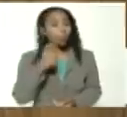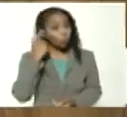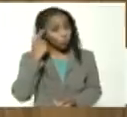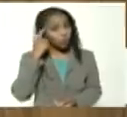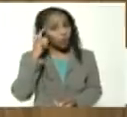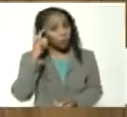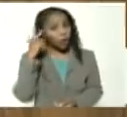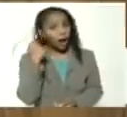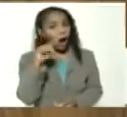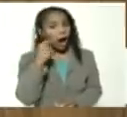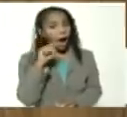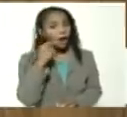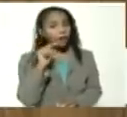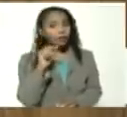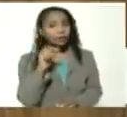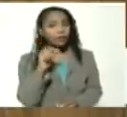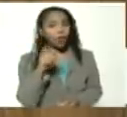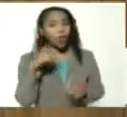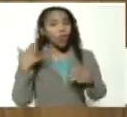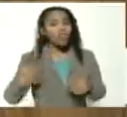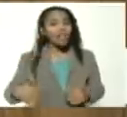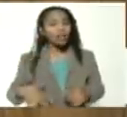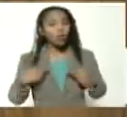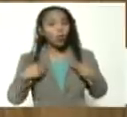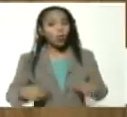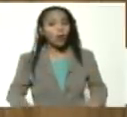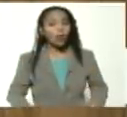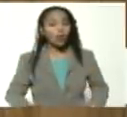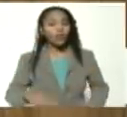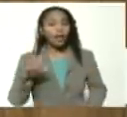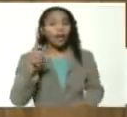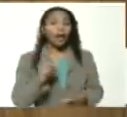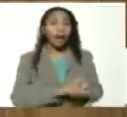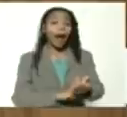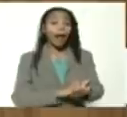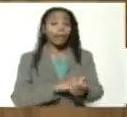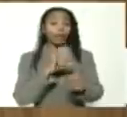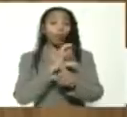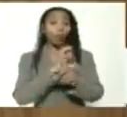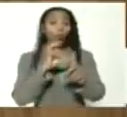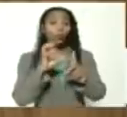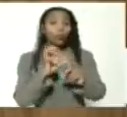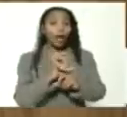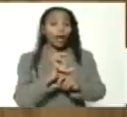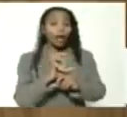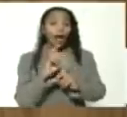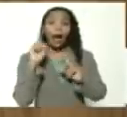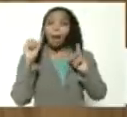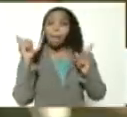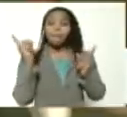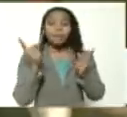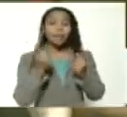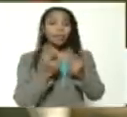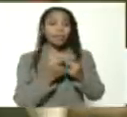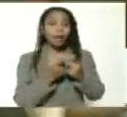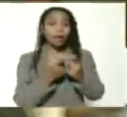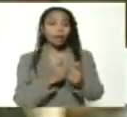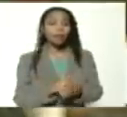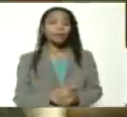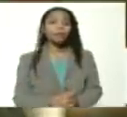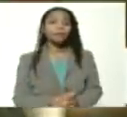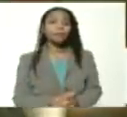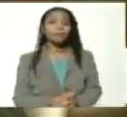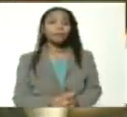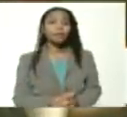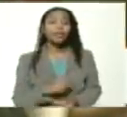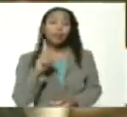están entonces también los derechos humanos de carácter cultural, ambiental, y están también